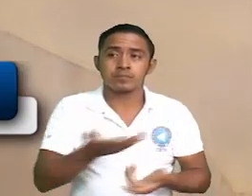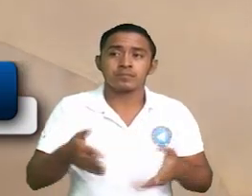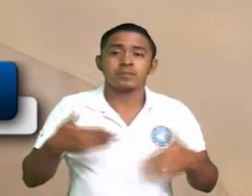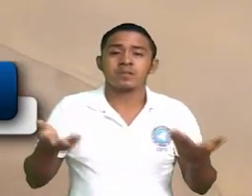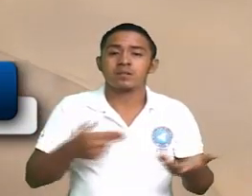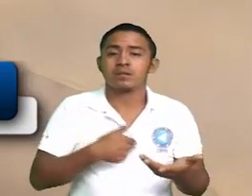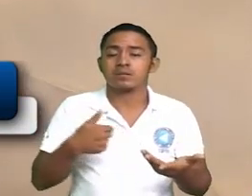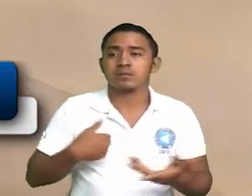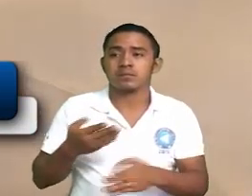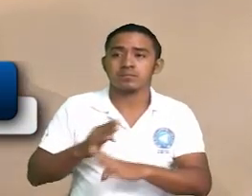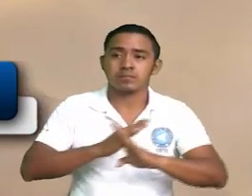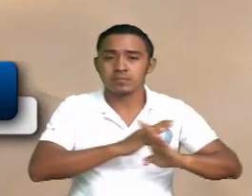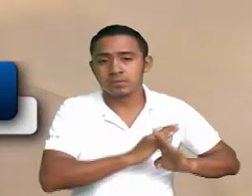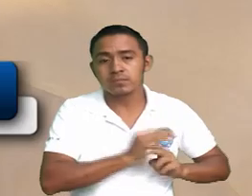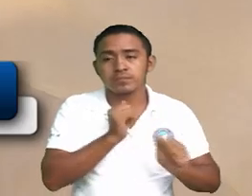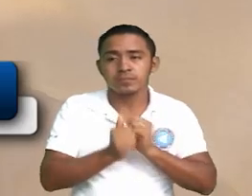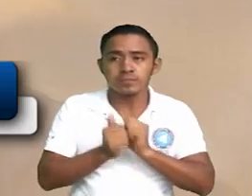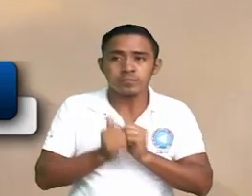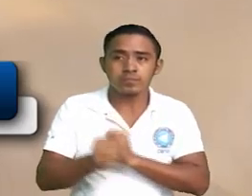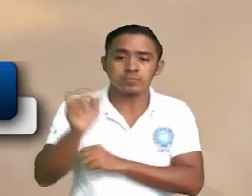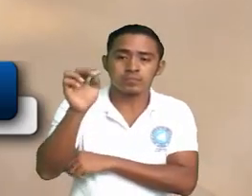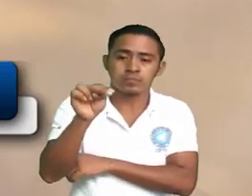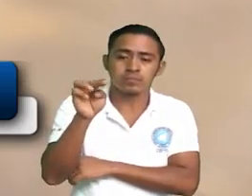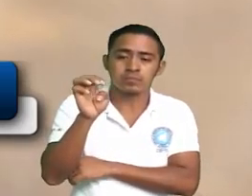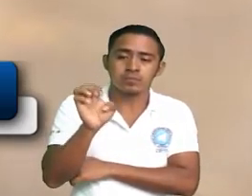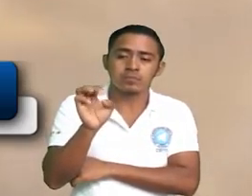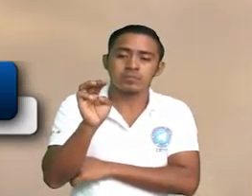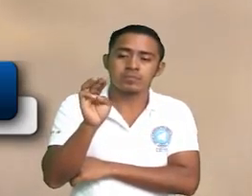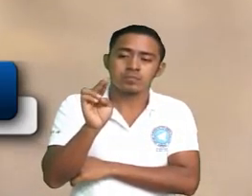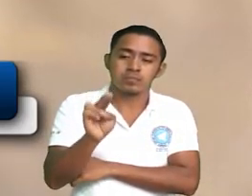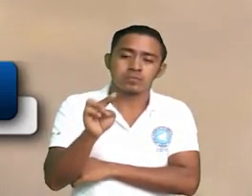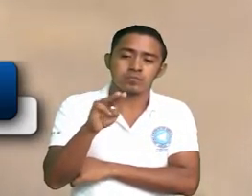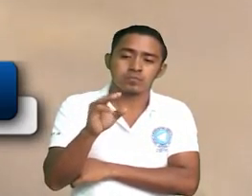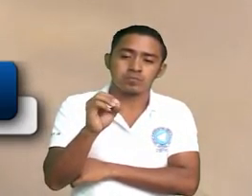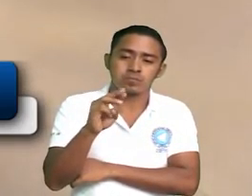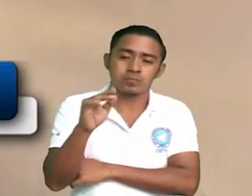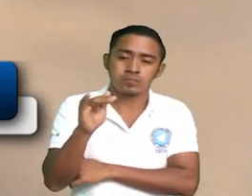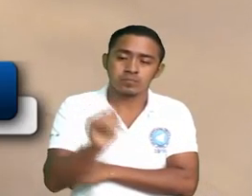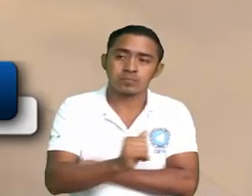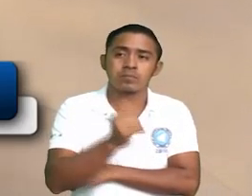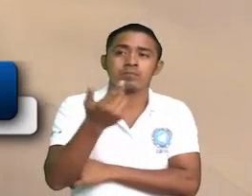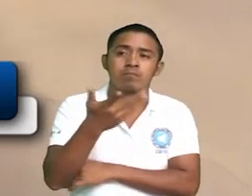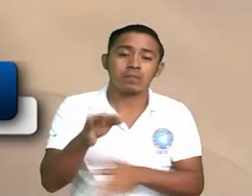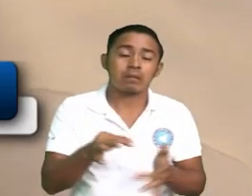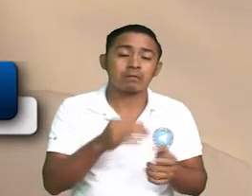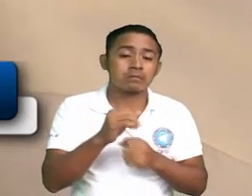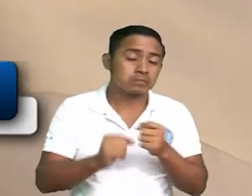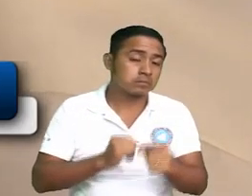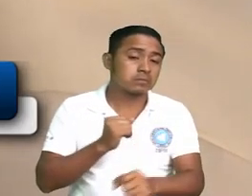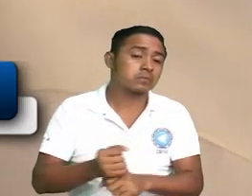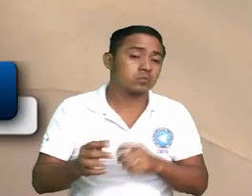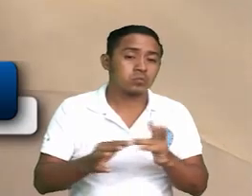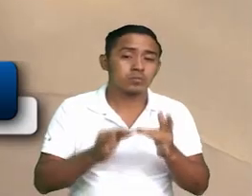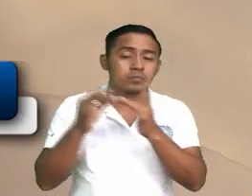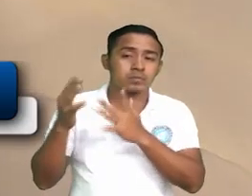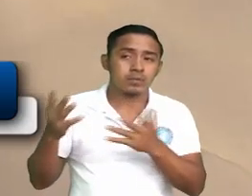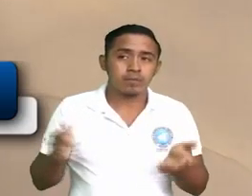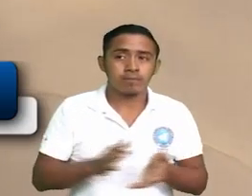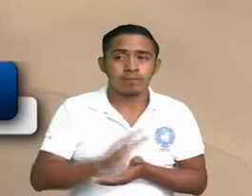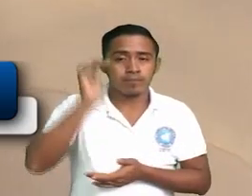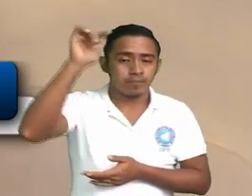es las complicaciones por neumonía en estas edades, ¿verdad? Edades especiales donde el gobierno,